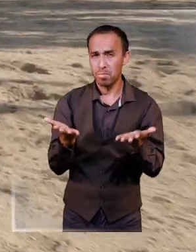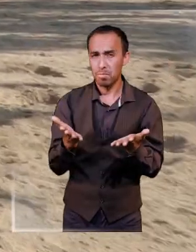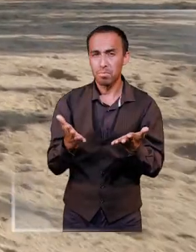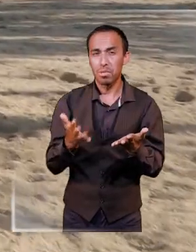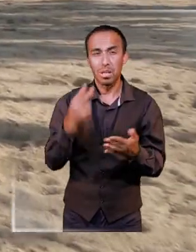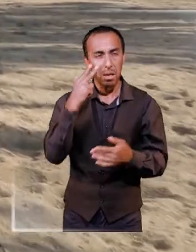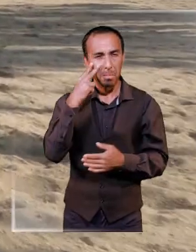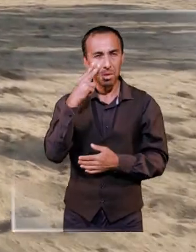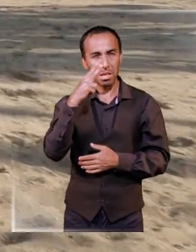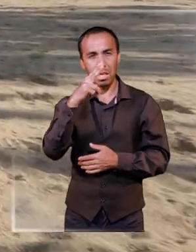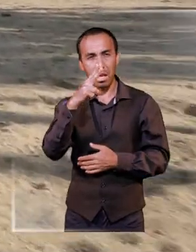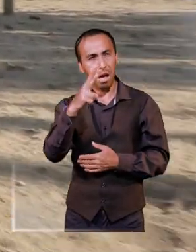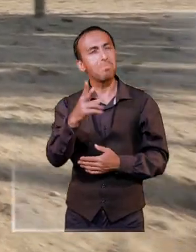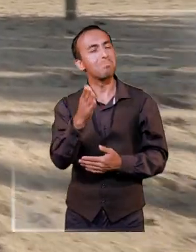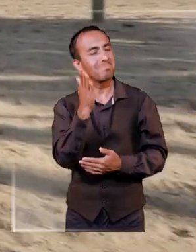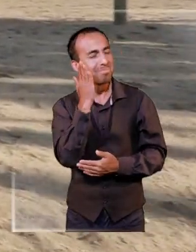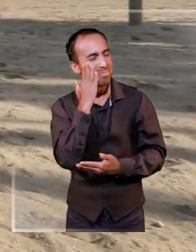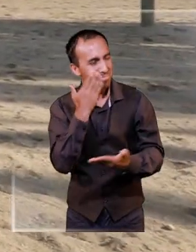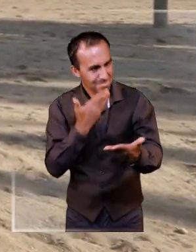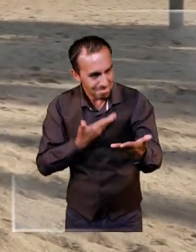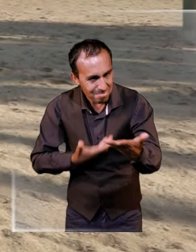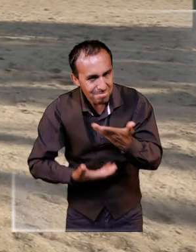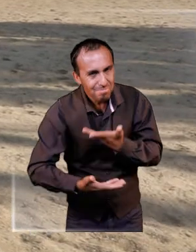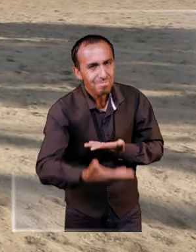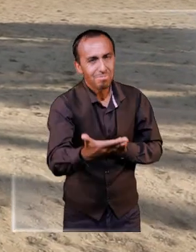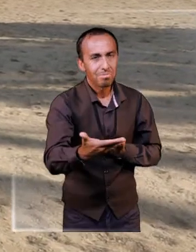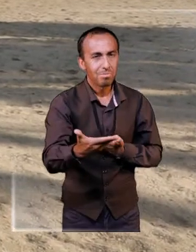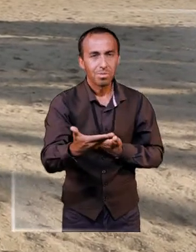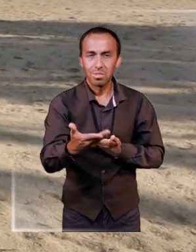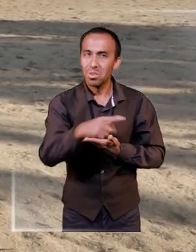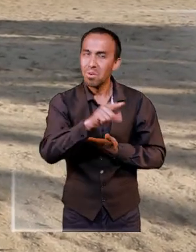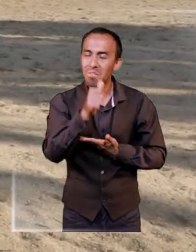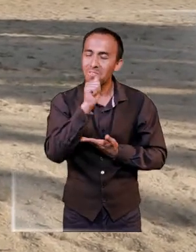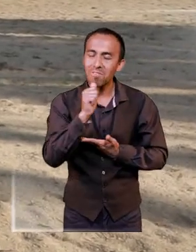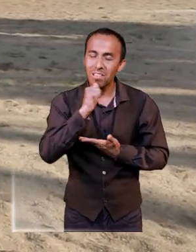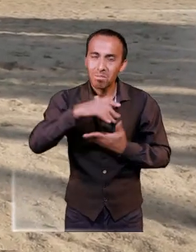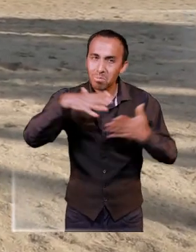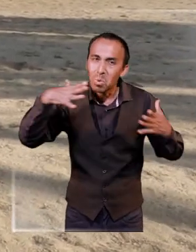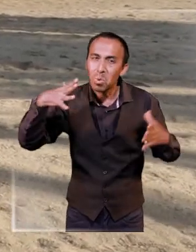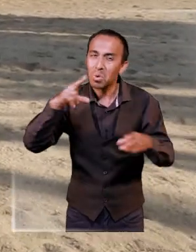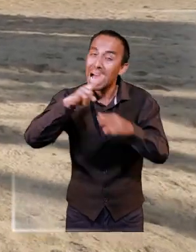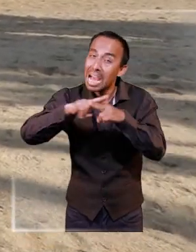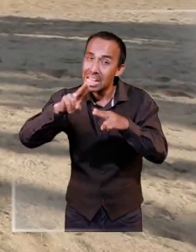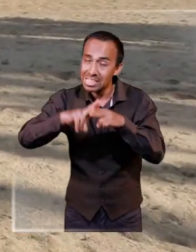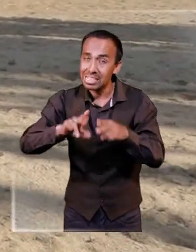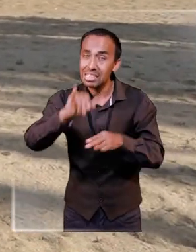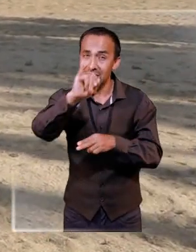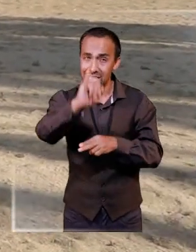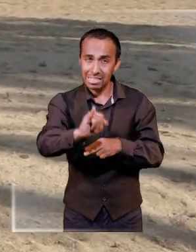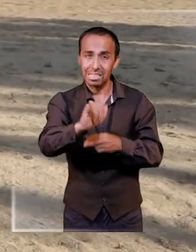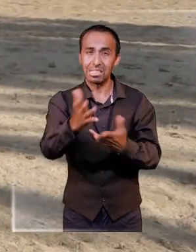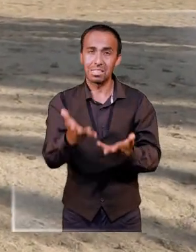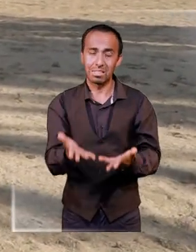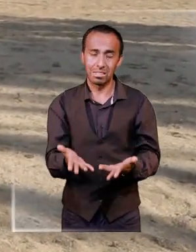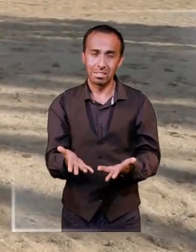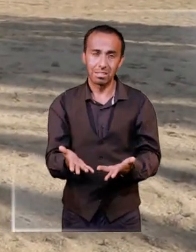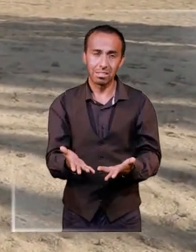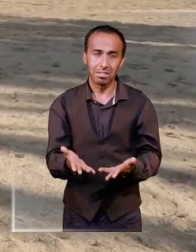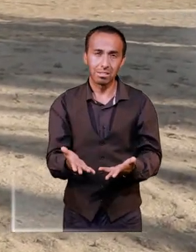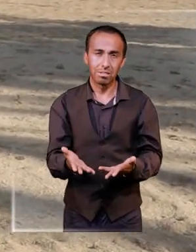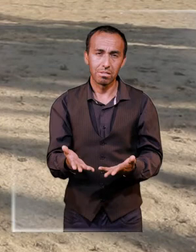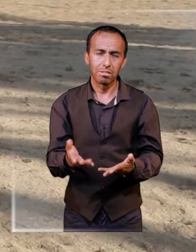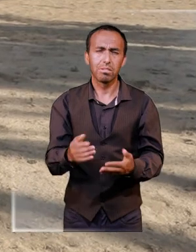mirabas con harta empatía del entorno y no. Había muchísimo más por hacer. Así que eso sí, es